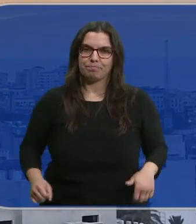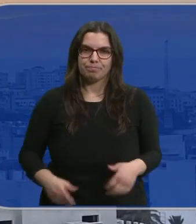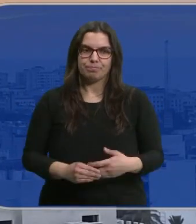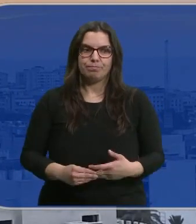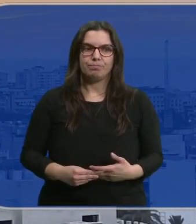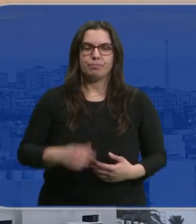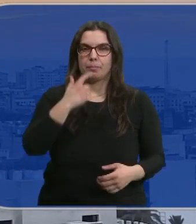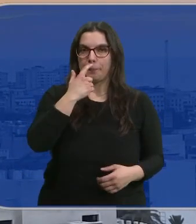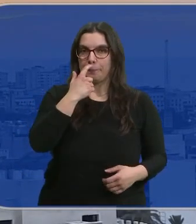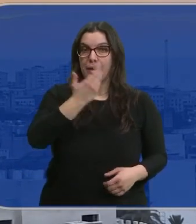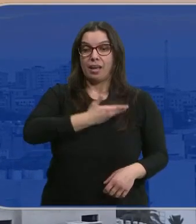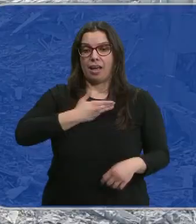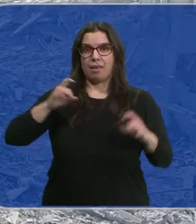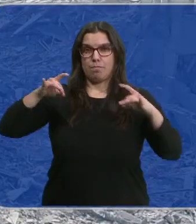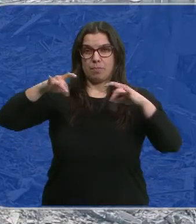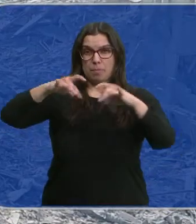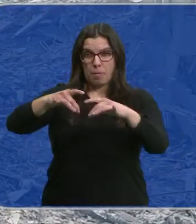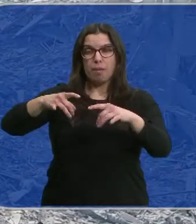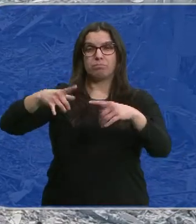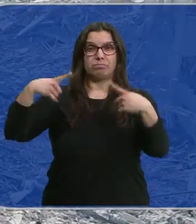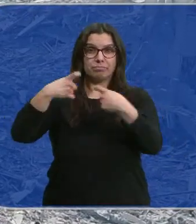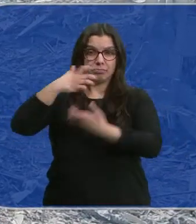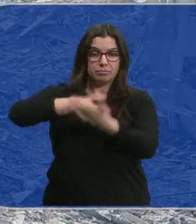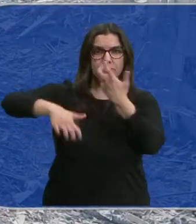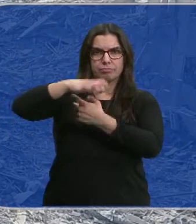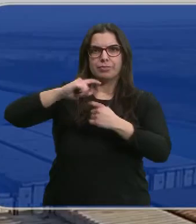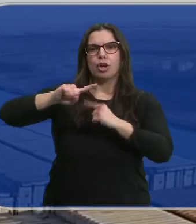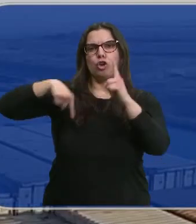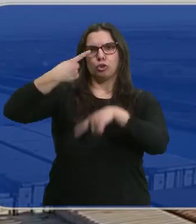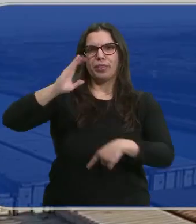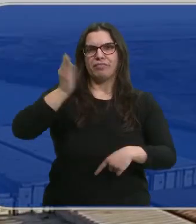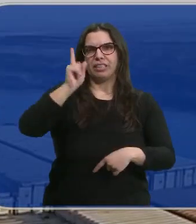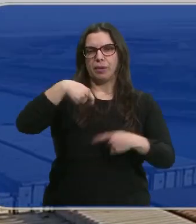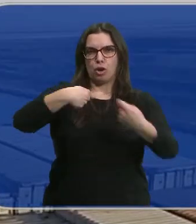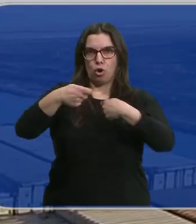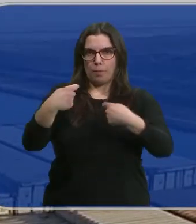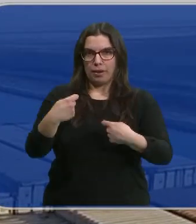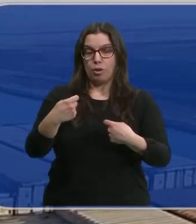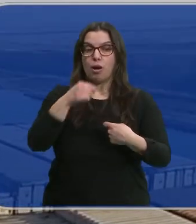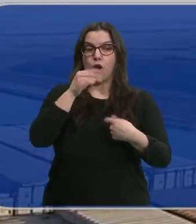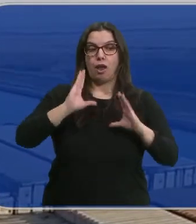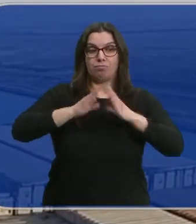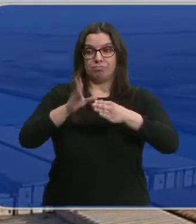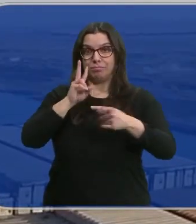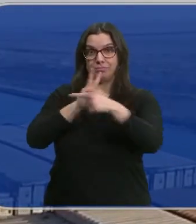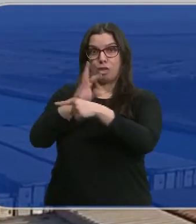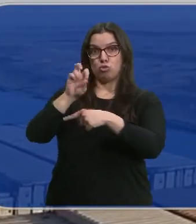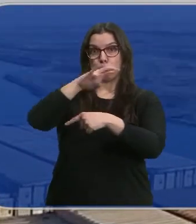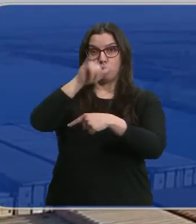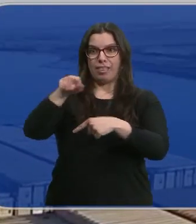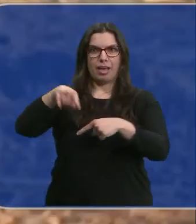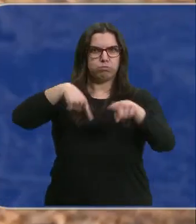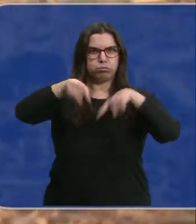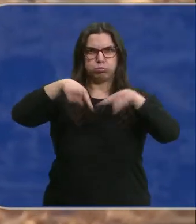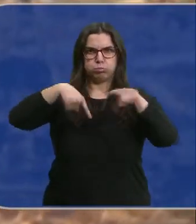Las consecuencias del conflicto de Gaza se extienden ya a sectores estratégicos como el comercio. Una nueva crisis afecta al Canal de Suez, uno de los nudos logísticos